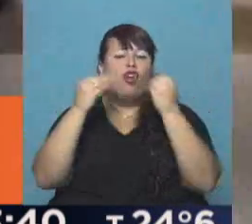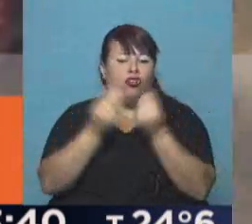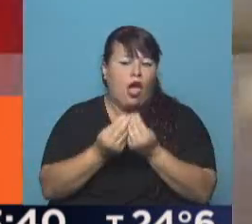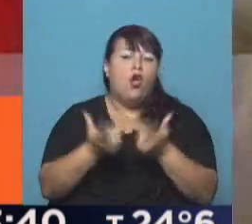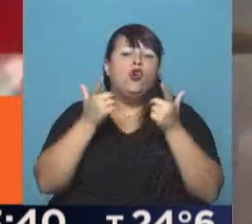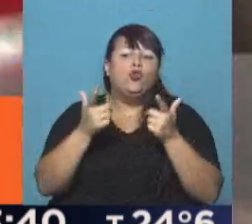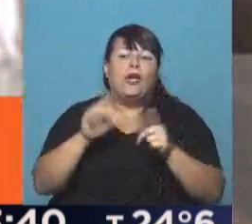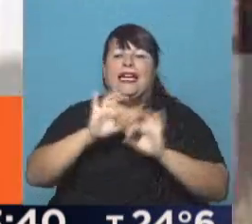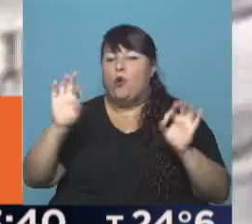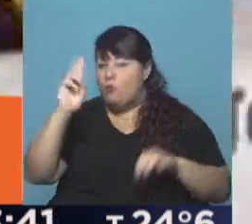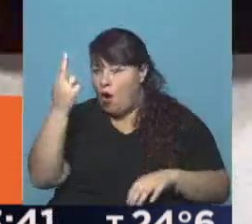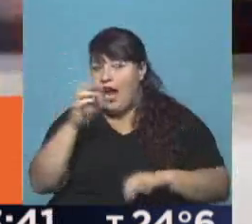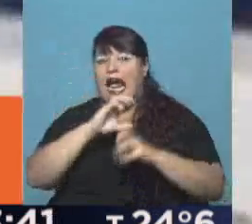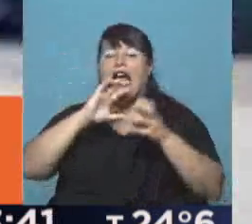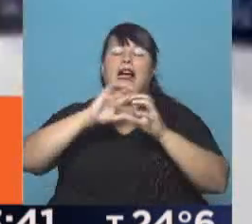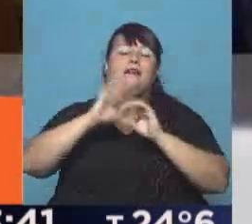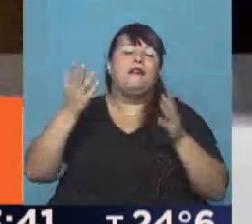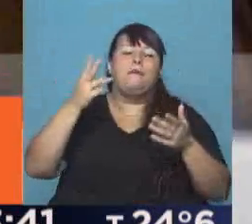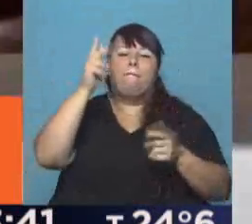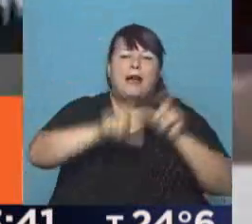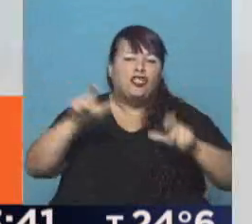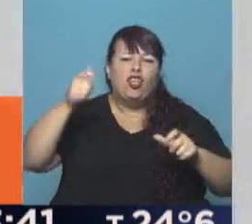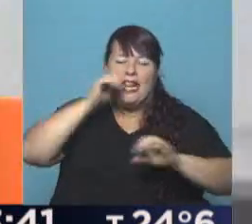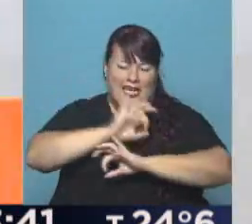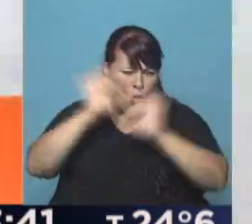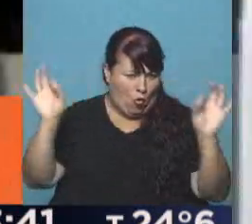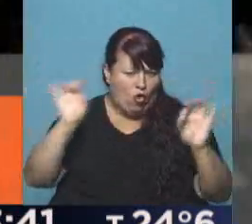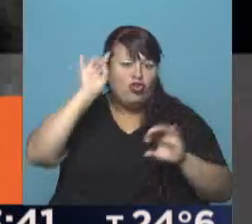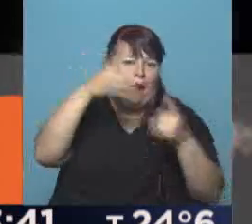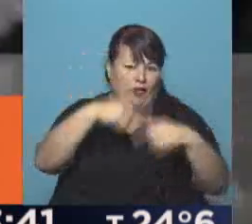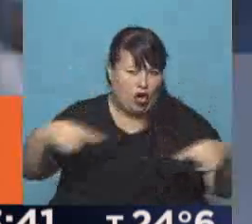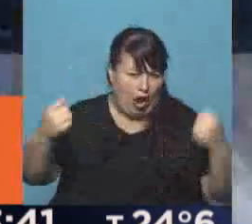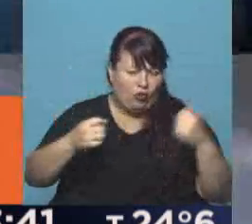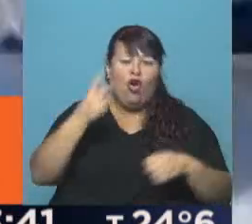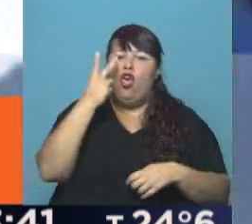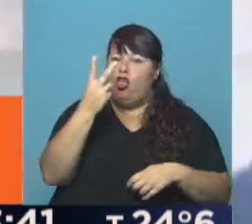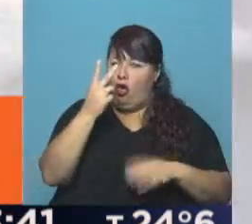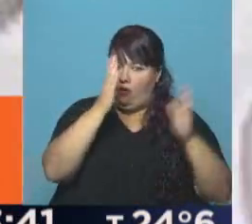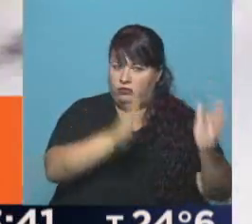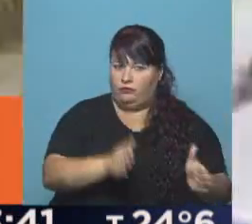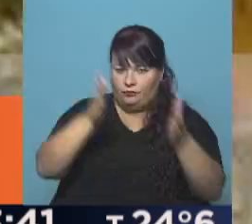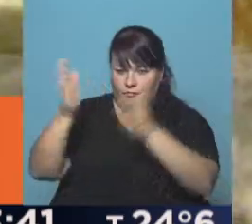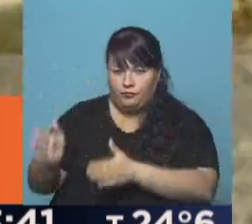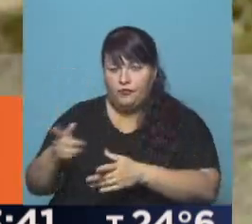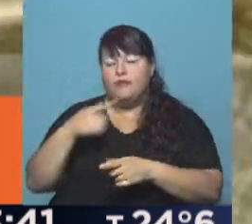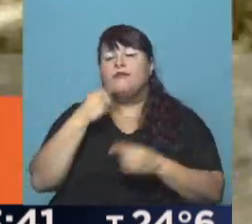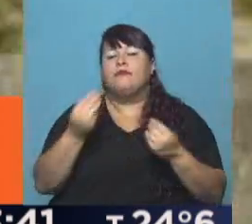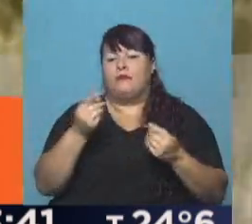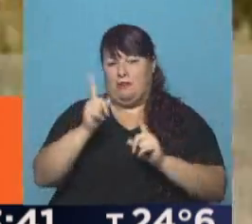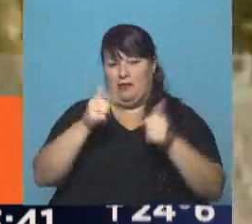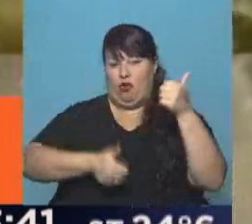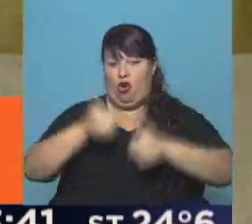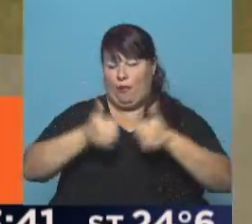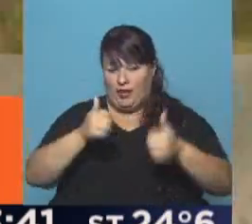suerte ninguna víctima ningún daño de humano esto fue en dos tramos en particular que comprendieron la